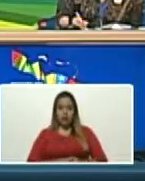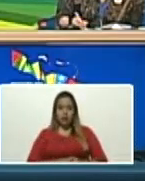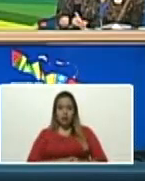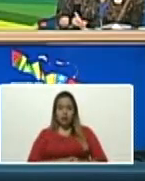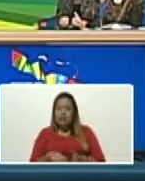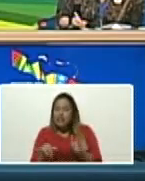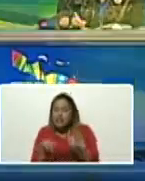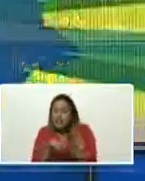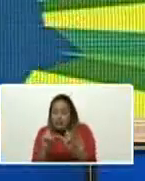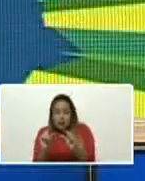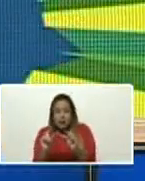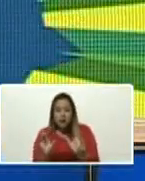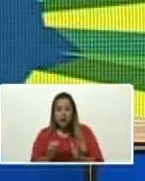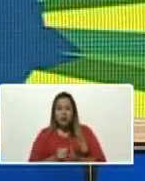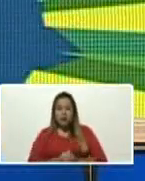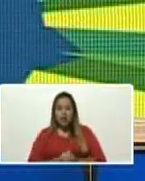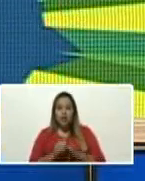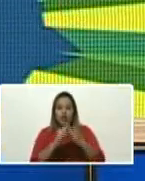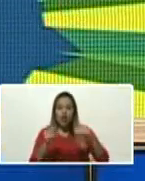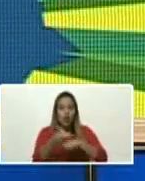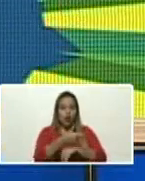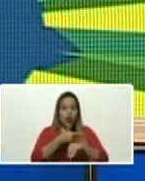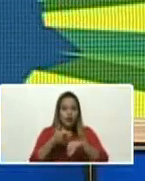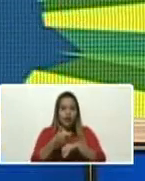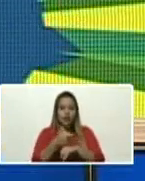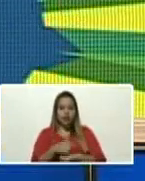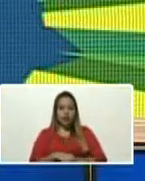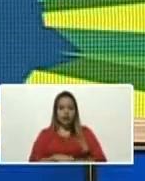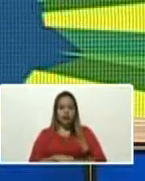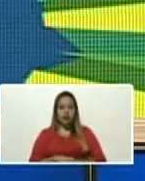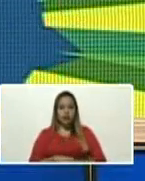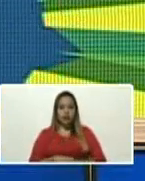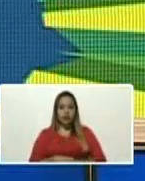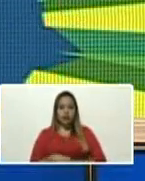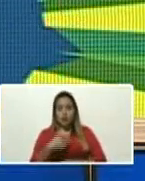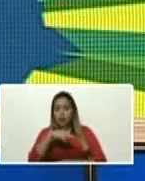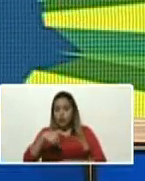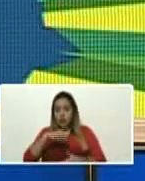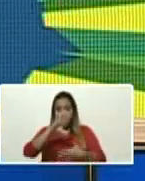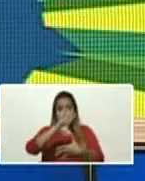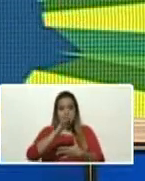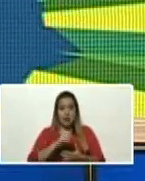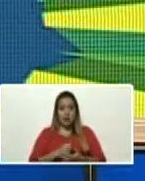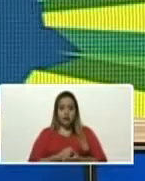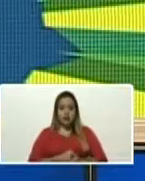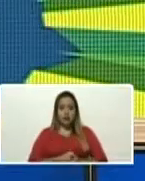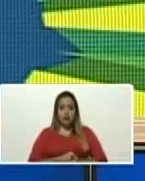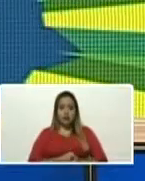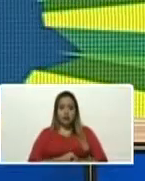casi todos los gobiernos de nuestra América.